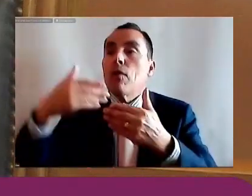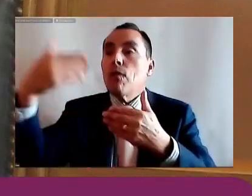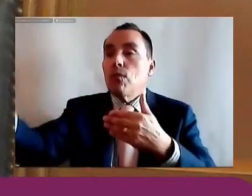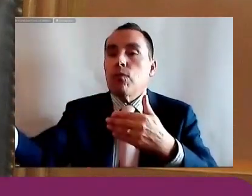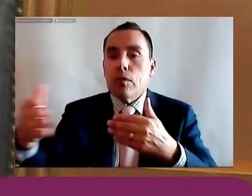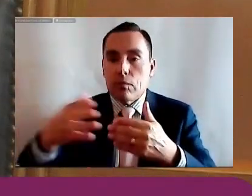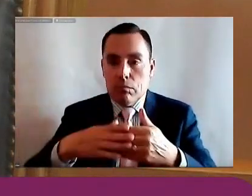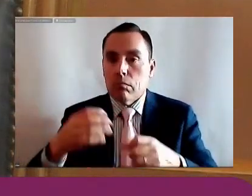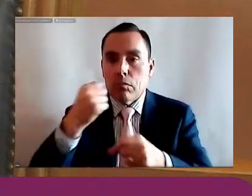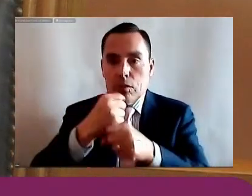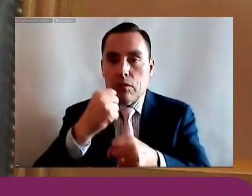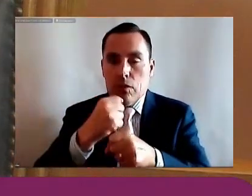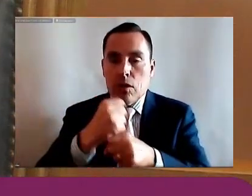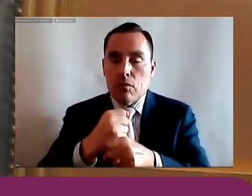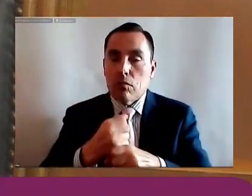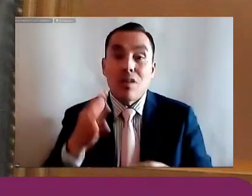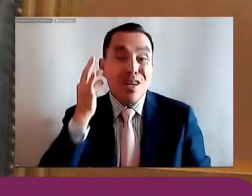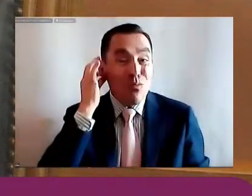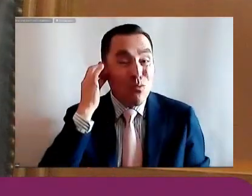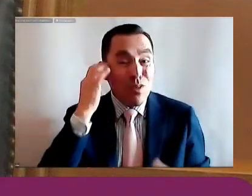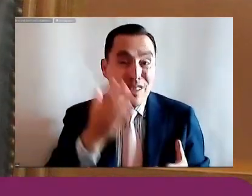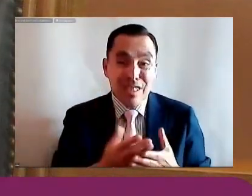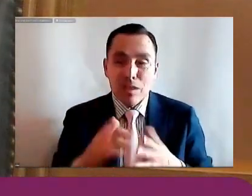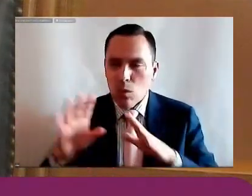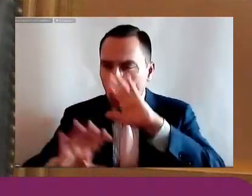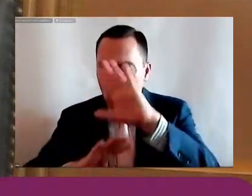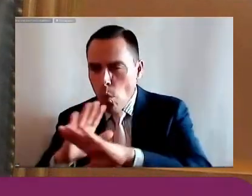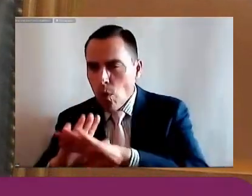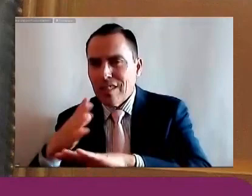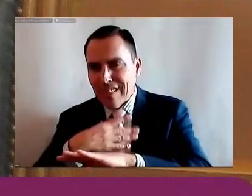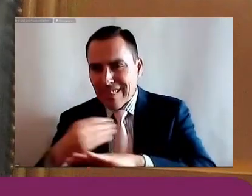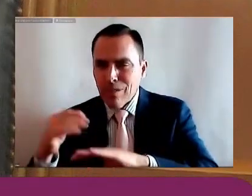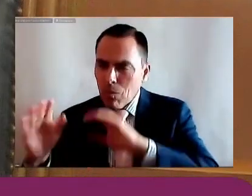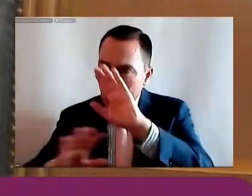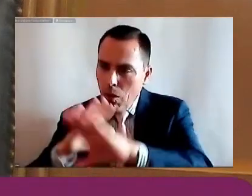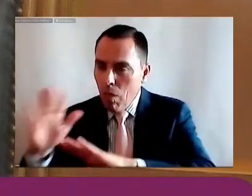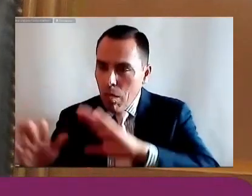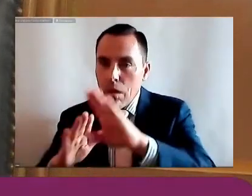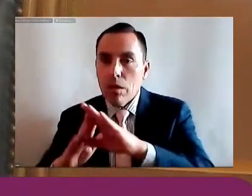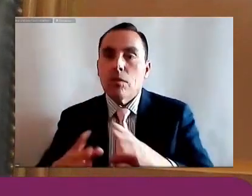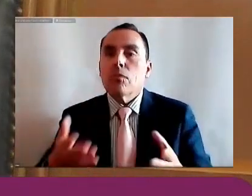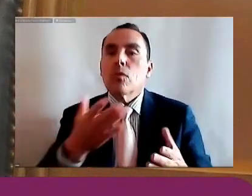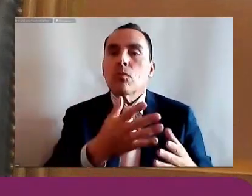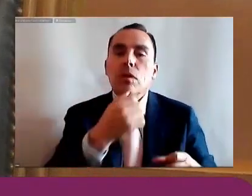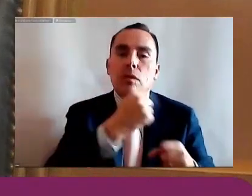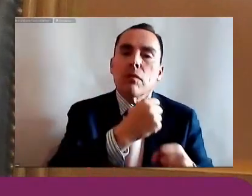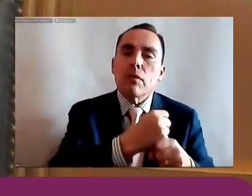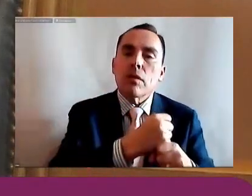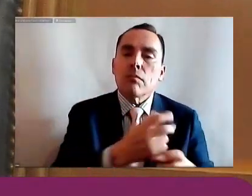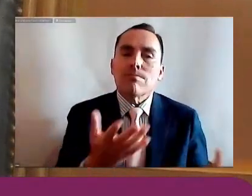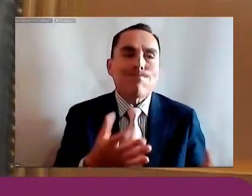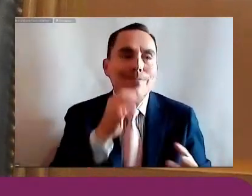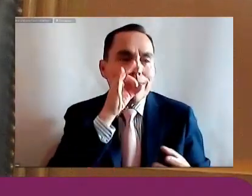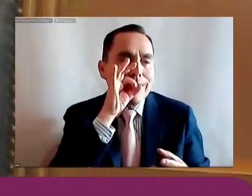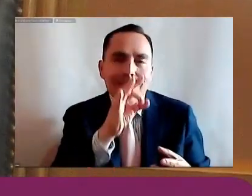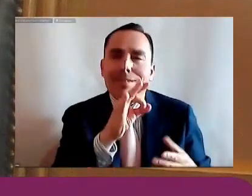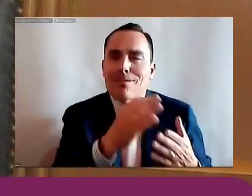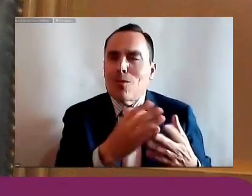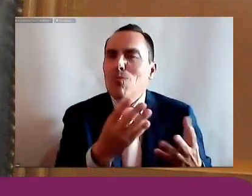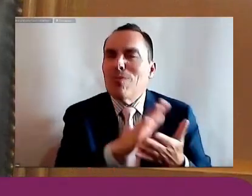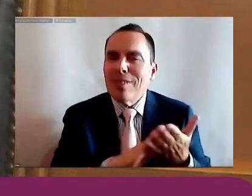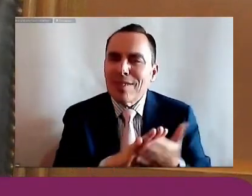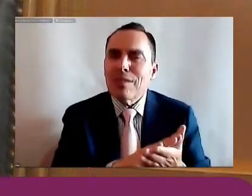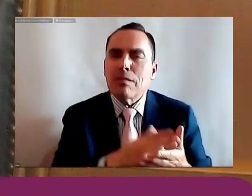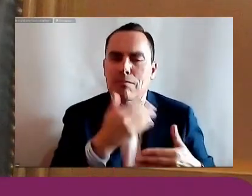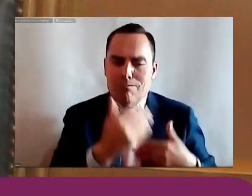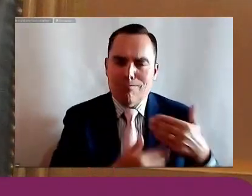participación en el mundo del trabajo, que se pierden un montón de riquezas que tienen que ver con esa capacidad de trabajo que tenemos las